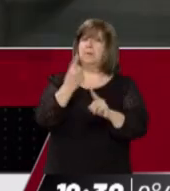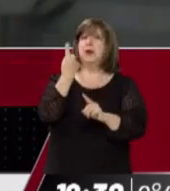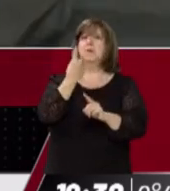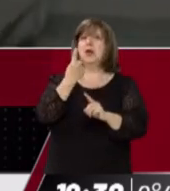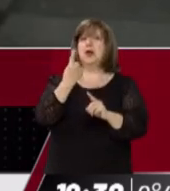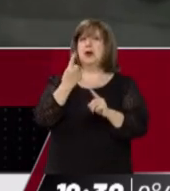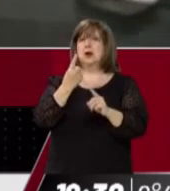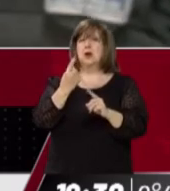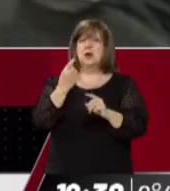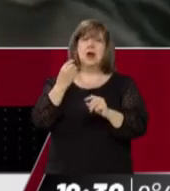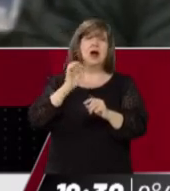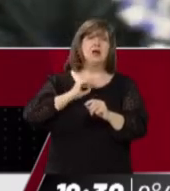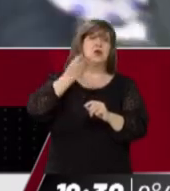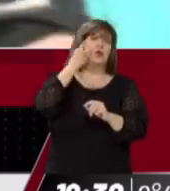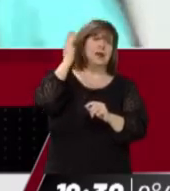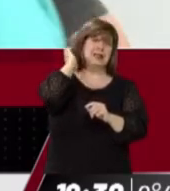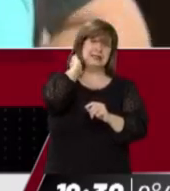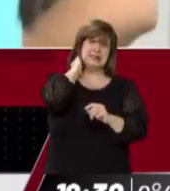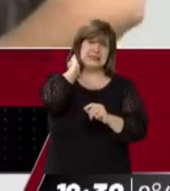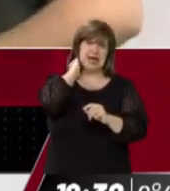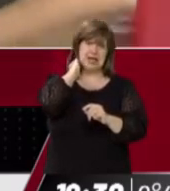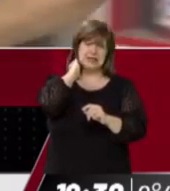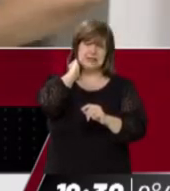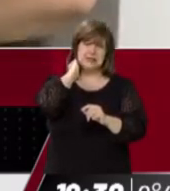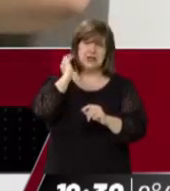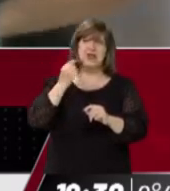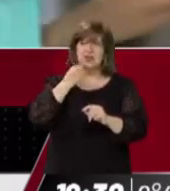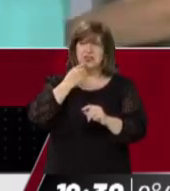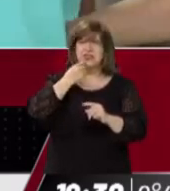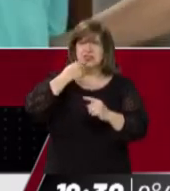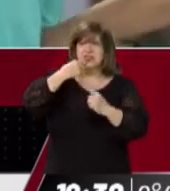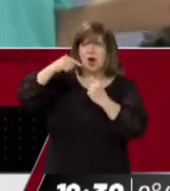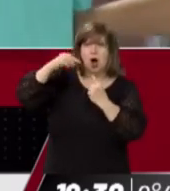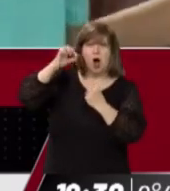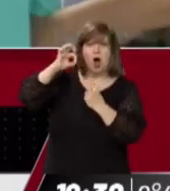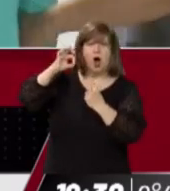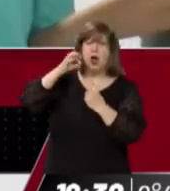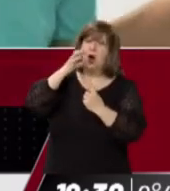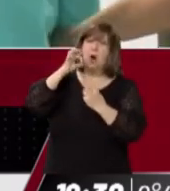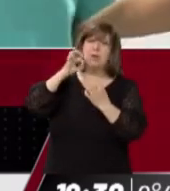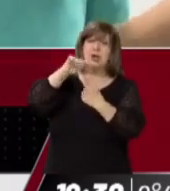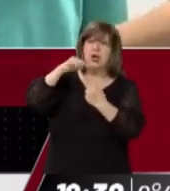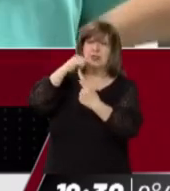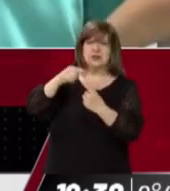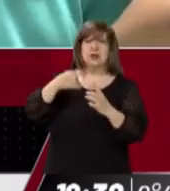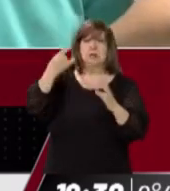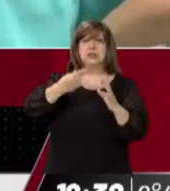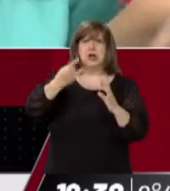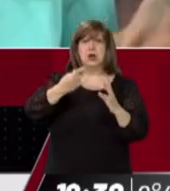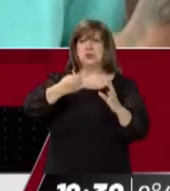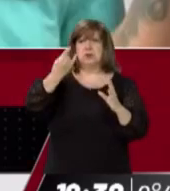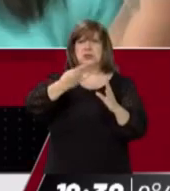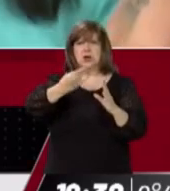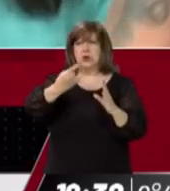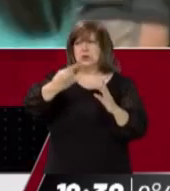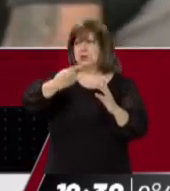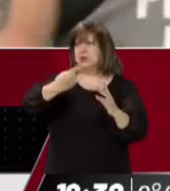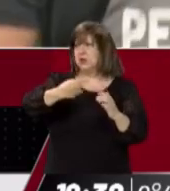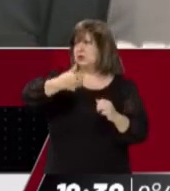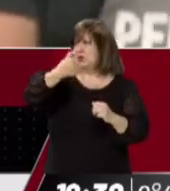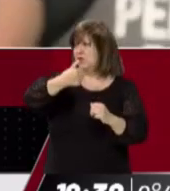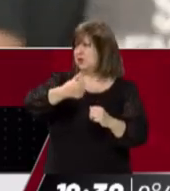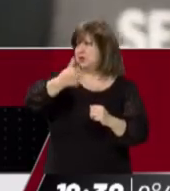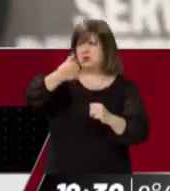momento que saltó esto en el 2016 vamos a hablar lo que es Y la verdad ya no tenemos que decir la verdad siempre se los trato de mentiroso